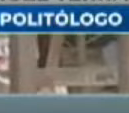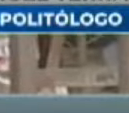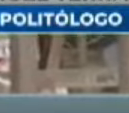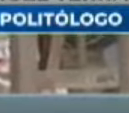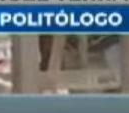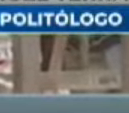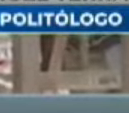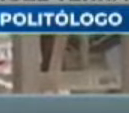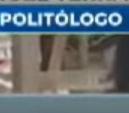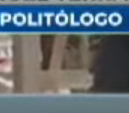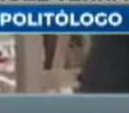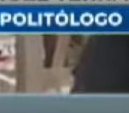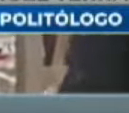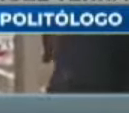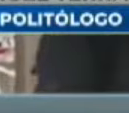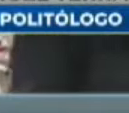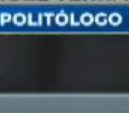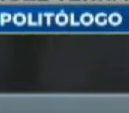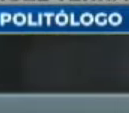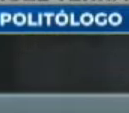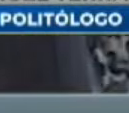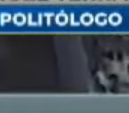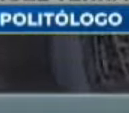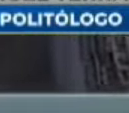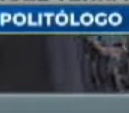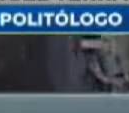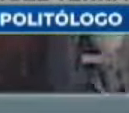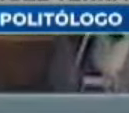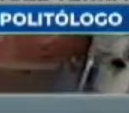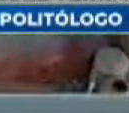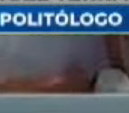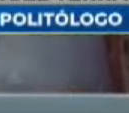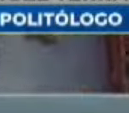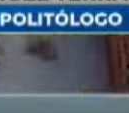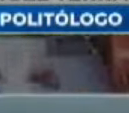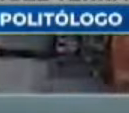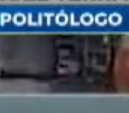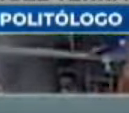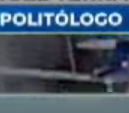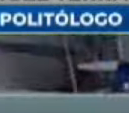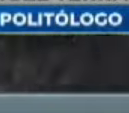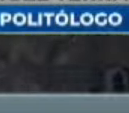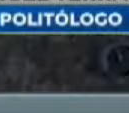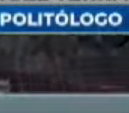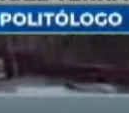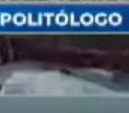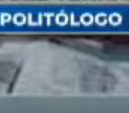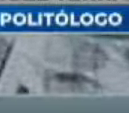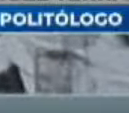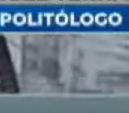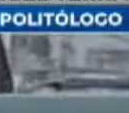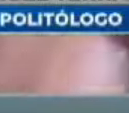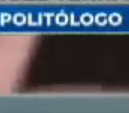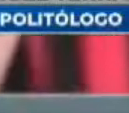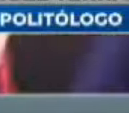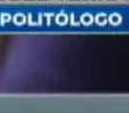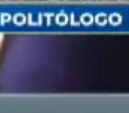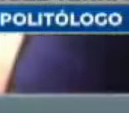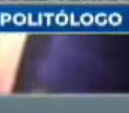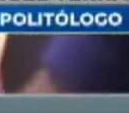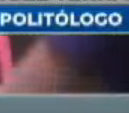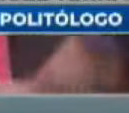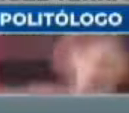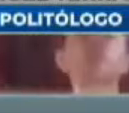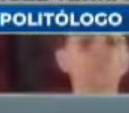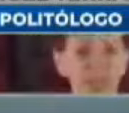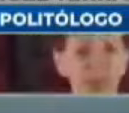tema es el siguiente. Hoy, digamos, pasado los 100 días del gobierno de Javier Milei, con toda la novedad política que